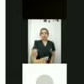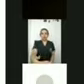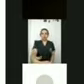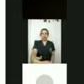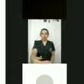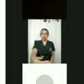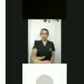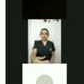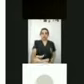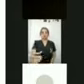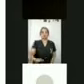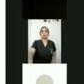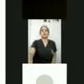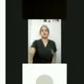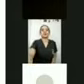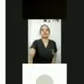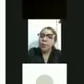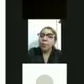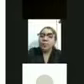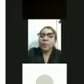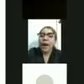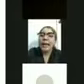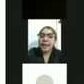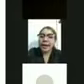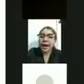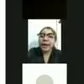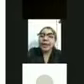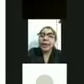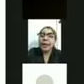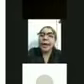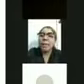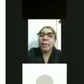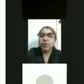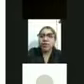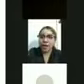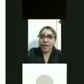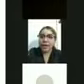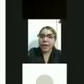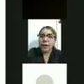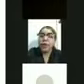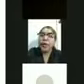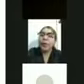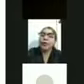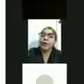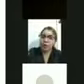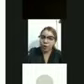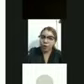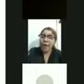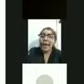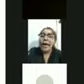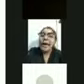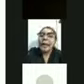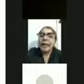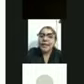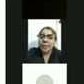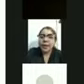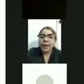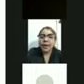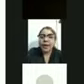en medio de su escolarización. Libro acerca de la importancia de nuestra profesión y